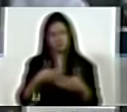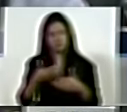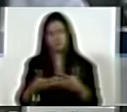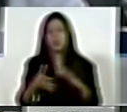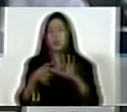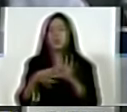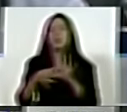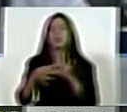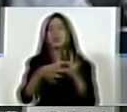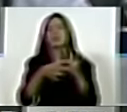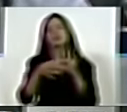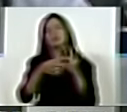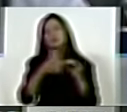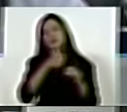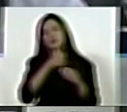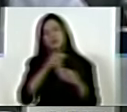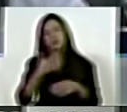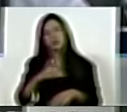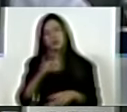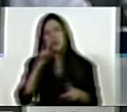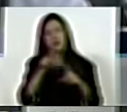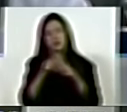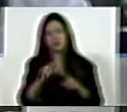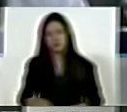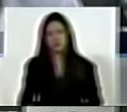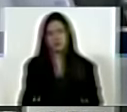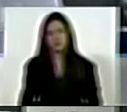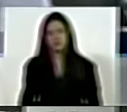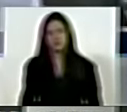unidos para afrontar nuestros importantes retos.